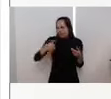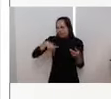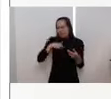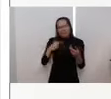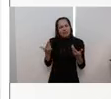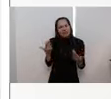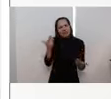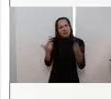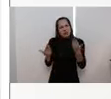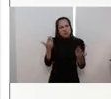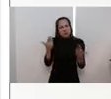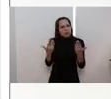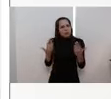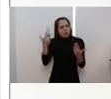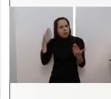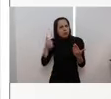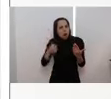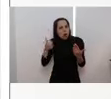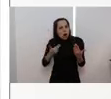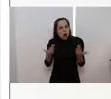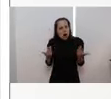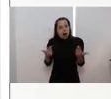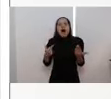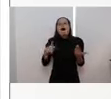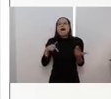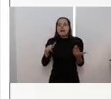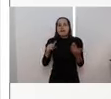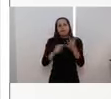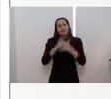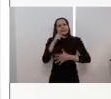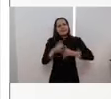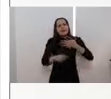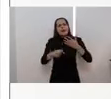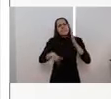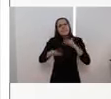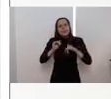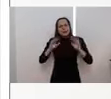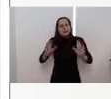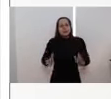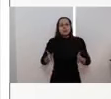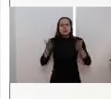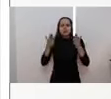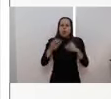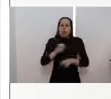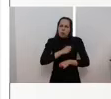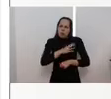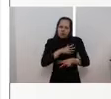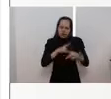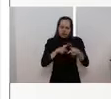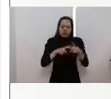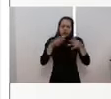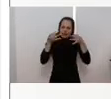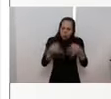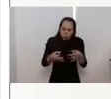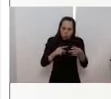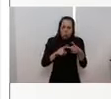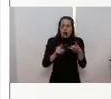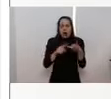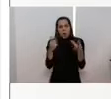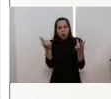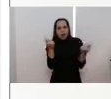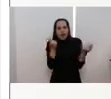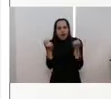este proyecto que nos da la nos aumenta la oportunidad nos mejora la seguridad y el control